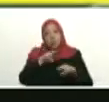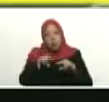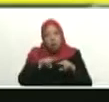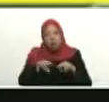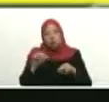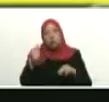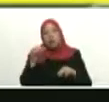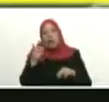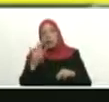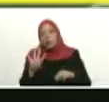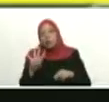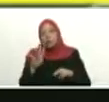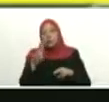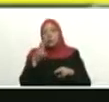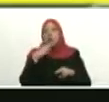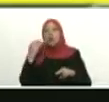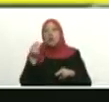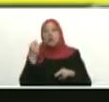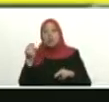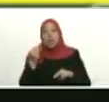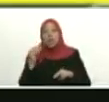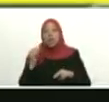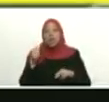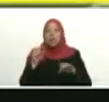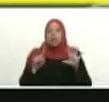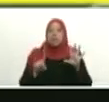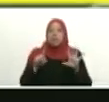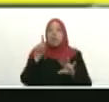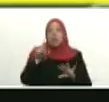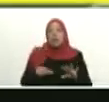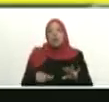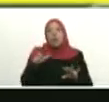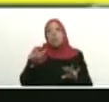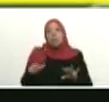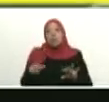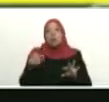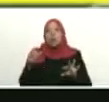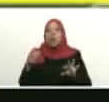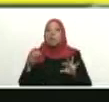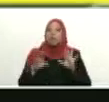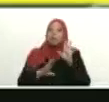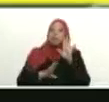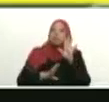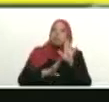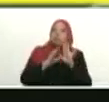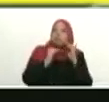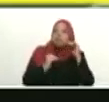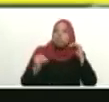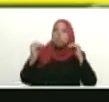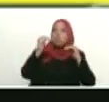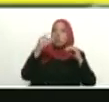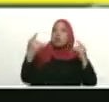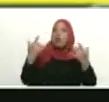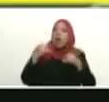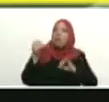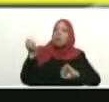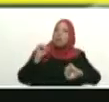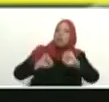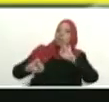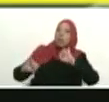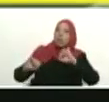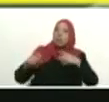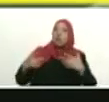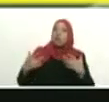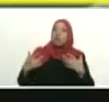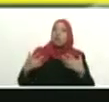vapor, y gente también adulta, entonces yo le decía, bueno, ¿cuál es la defensa que tenemos?